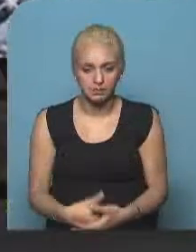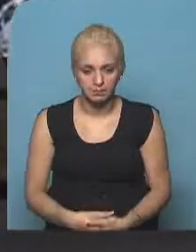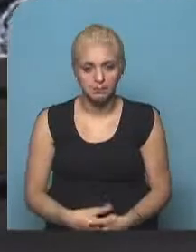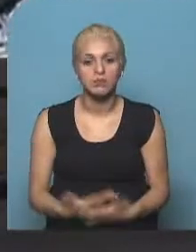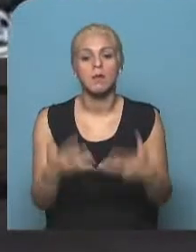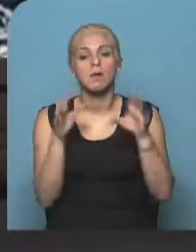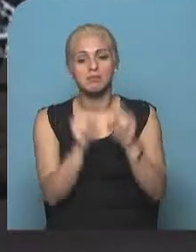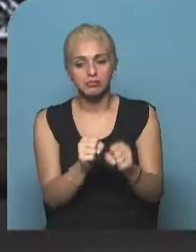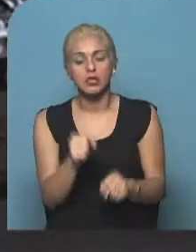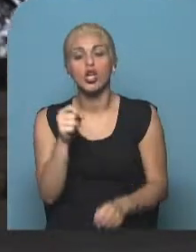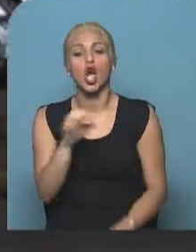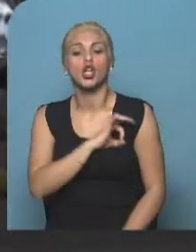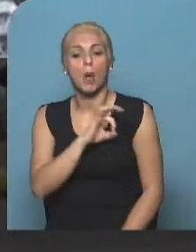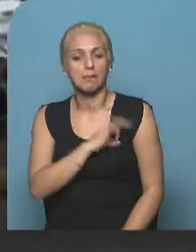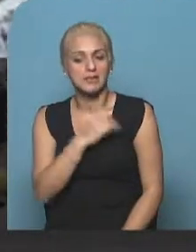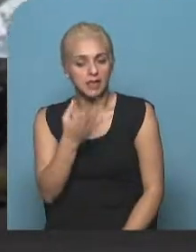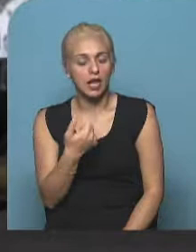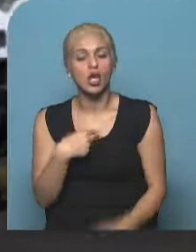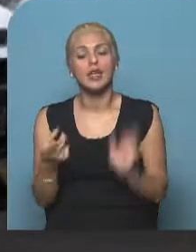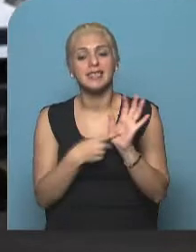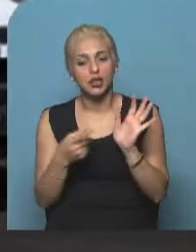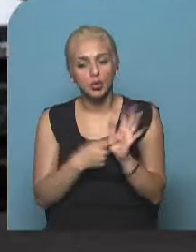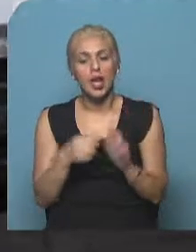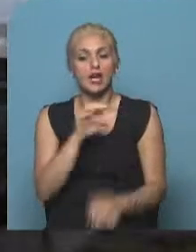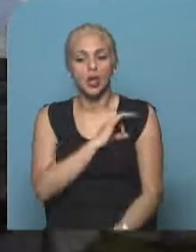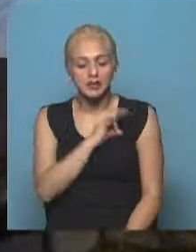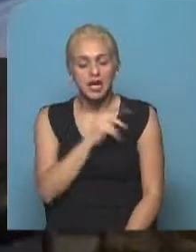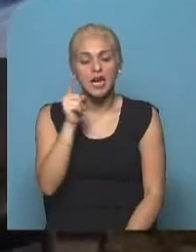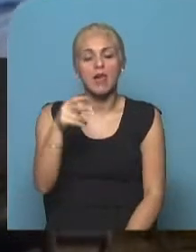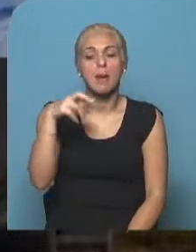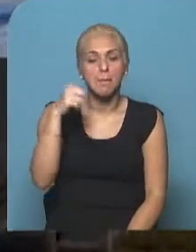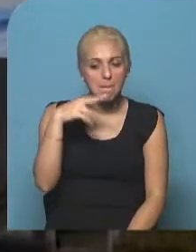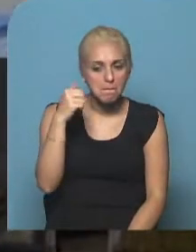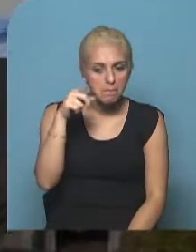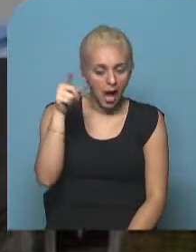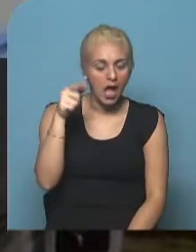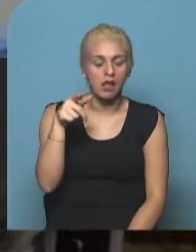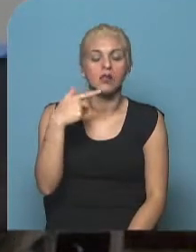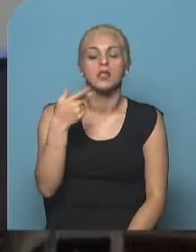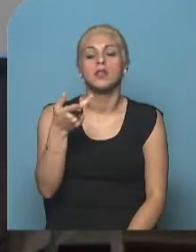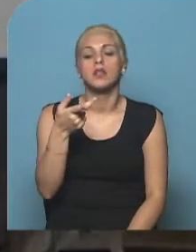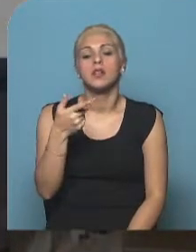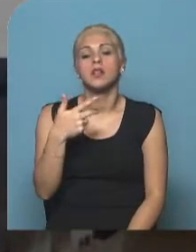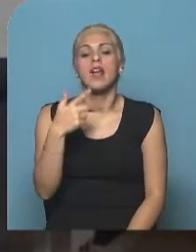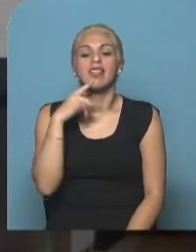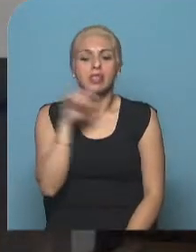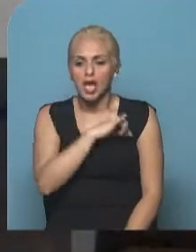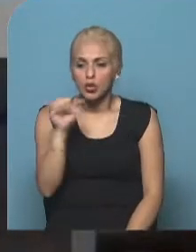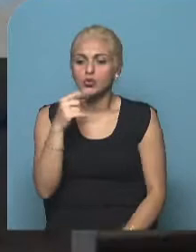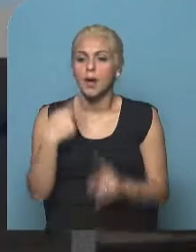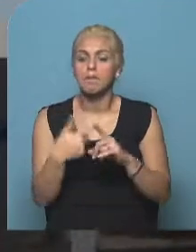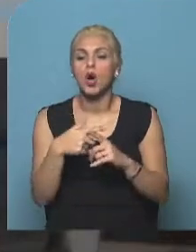Detienen a un comisario. El titular de la comisaría de la localidad pampeana de Guatraché fue denunciado por el encubrimiento de un